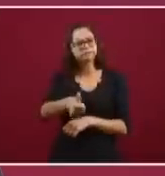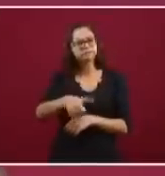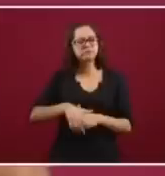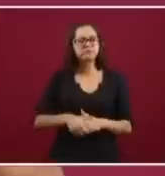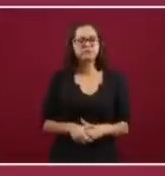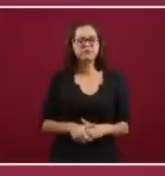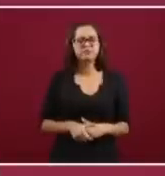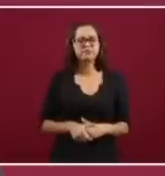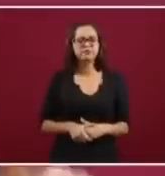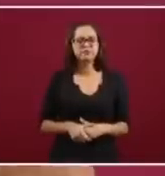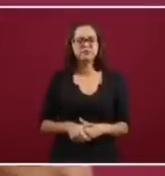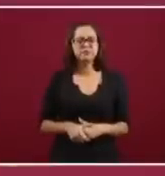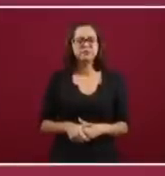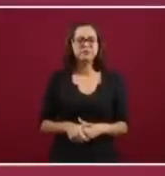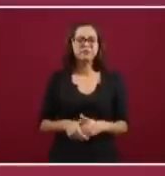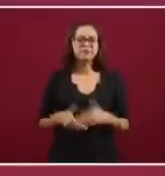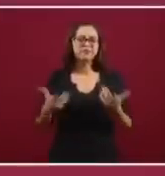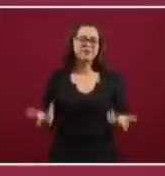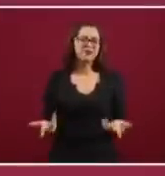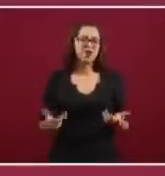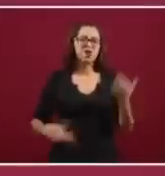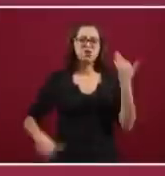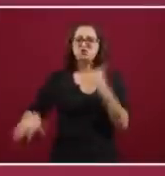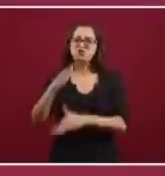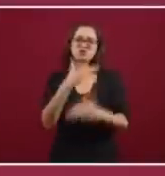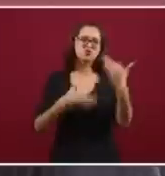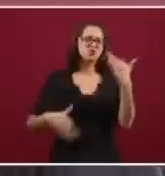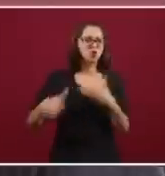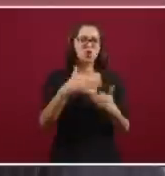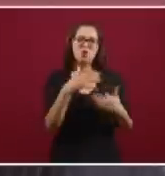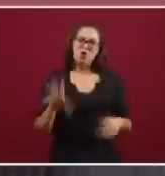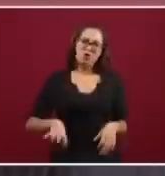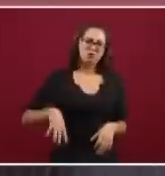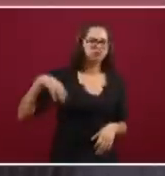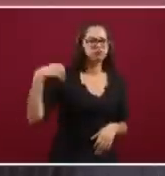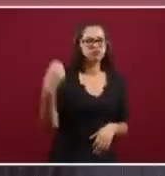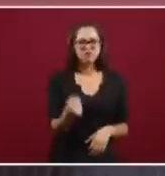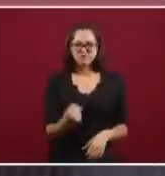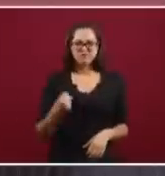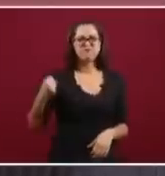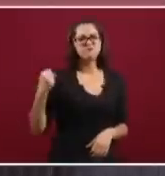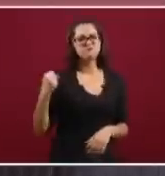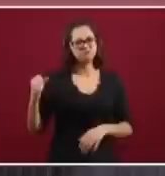Todo lo querían resolver con el uso de la fuerza,